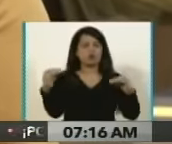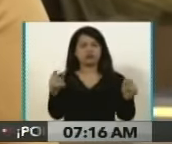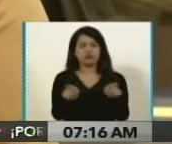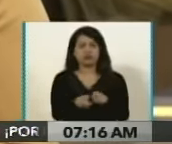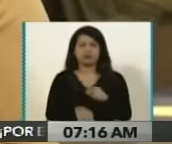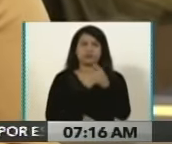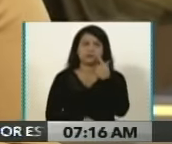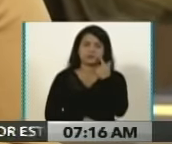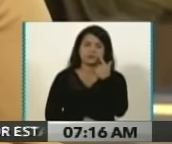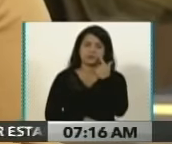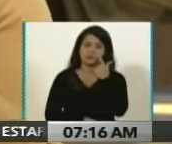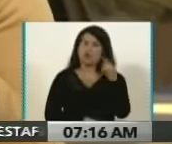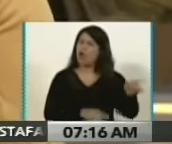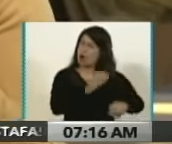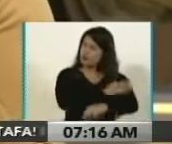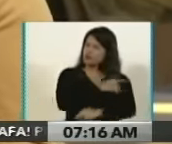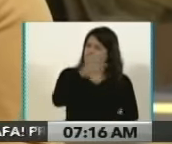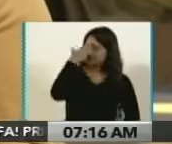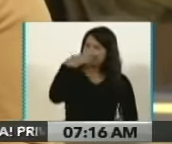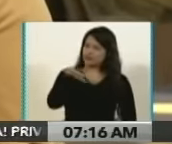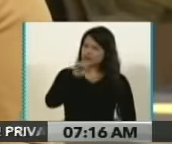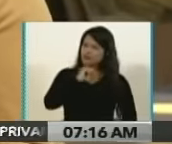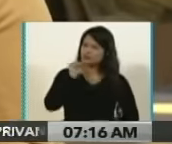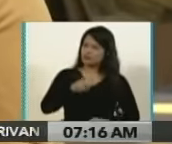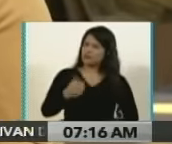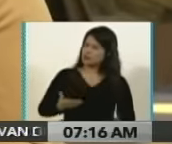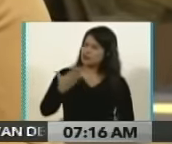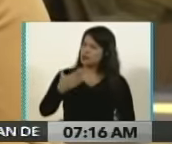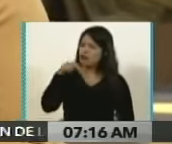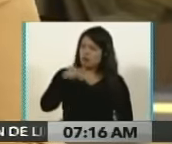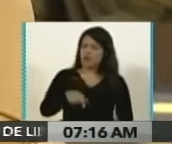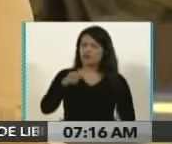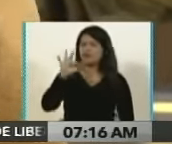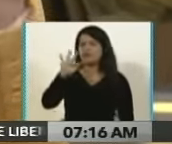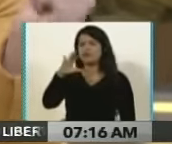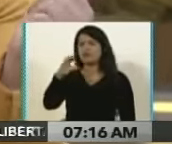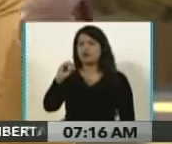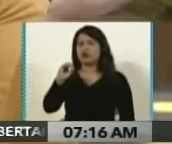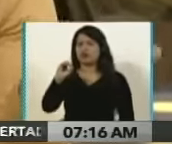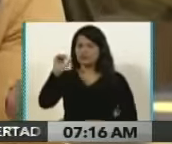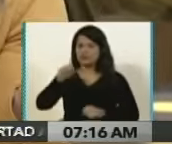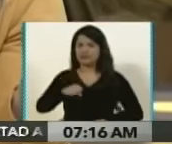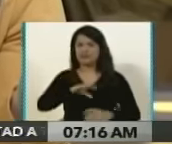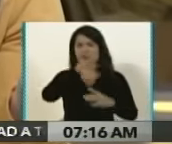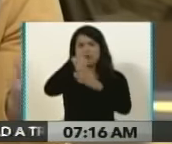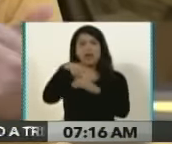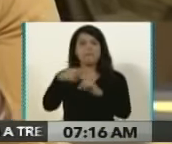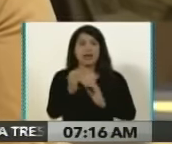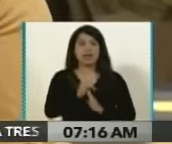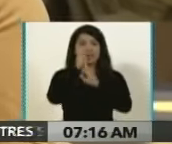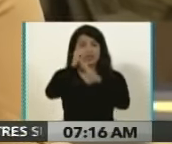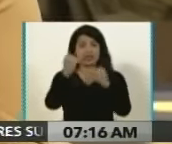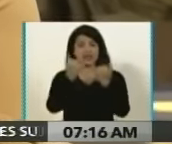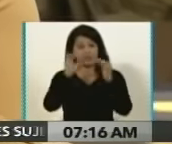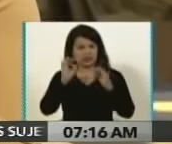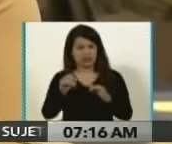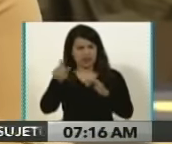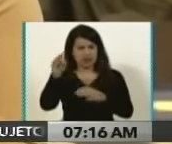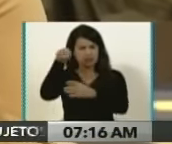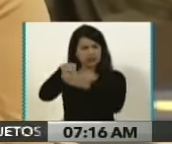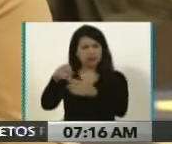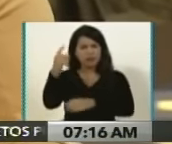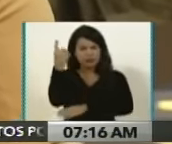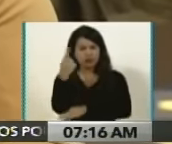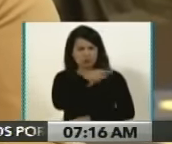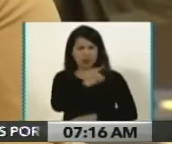la importancia histórica de que hoy esté en el Panteón Nacional Fabricio Ojeda, pero que también estén los líderes independentistas y quienes han